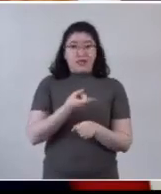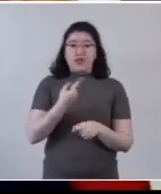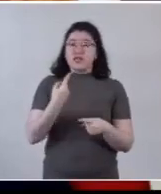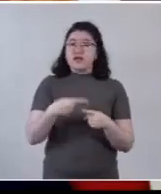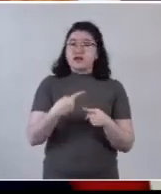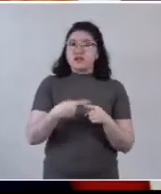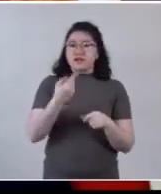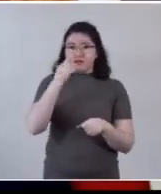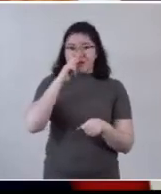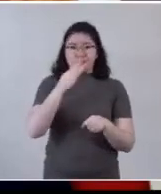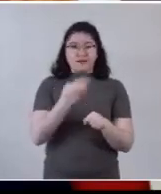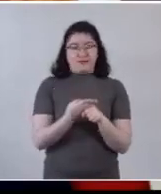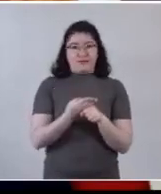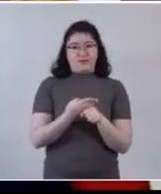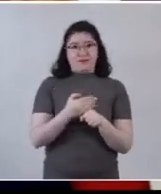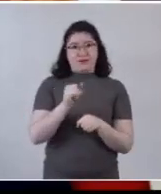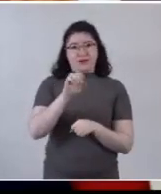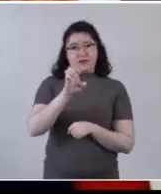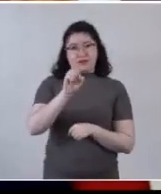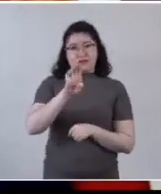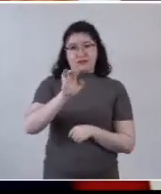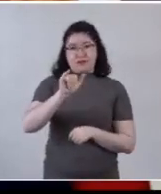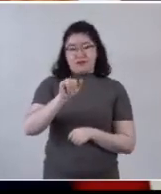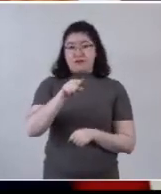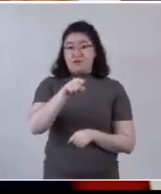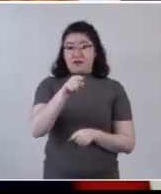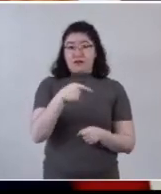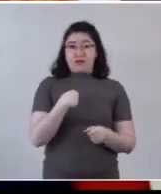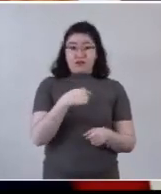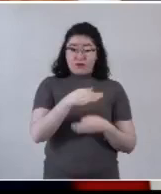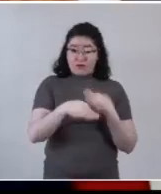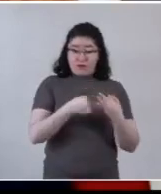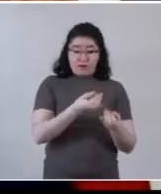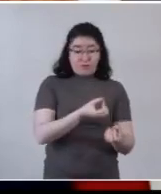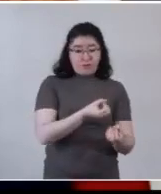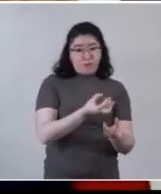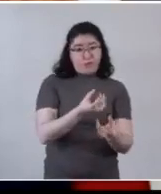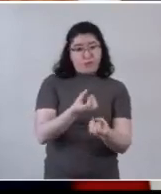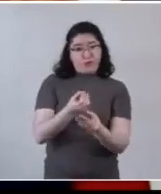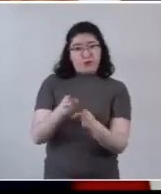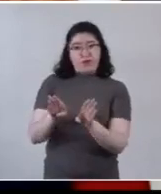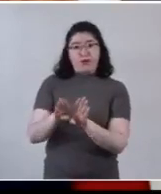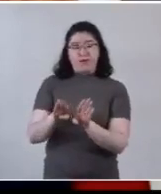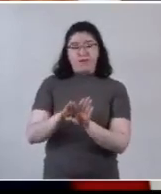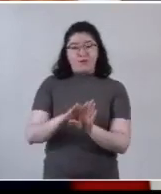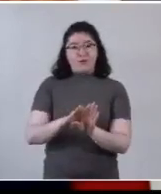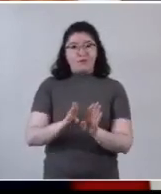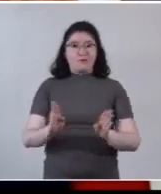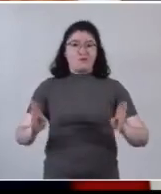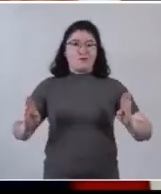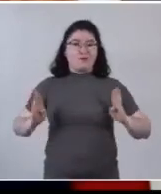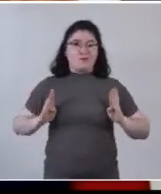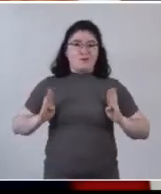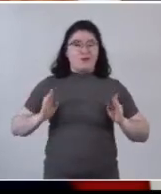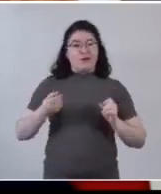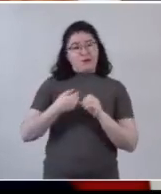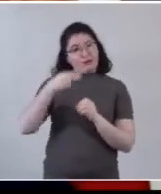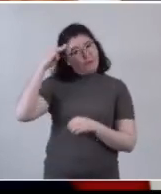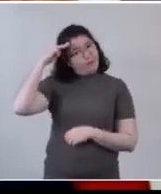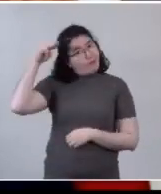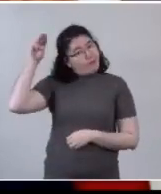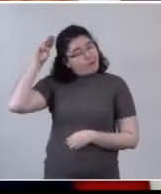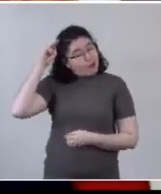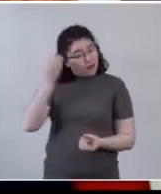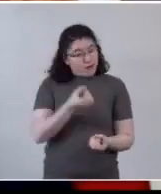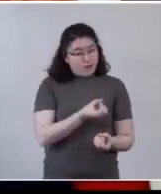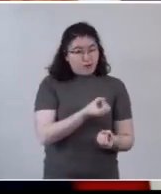INSABI, que los distribuye a través del Ejército Mexicano, de la Marina y